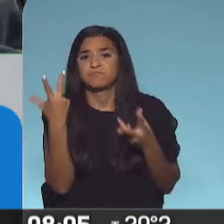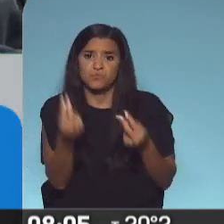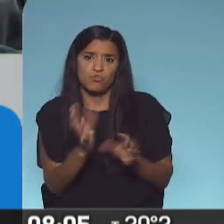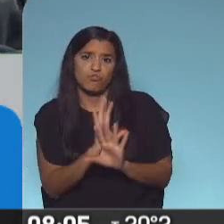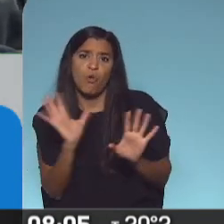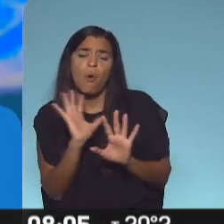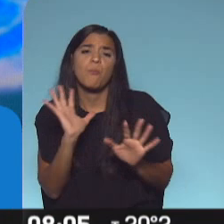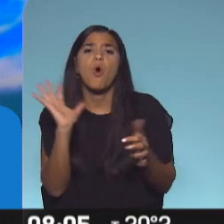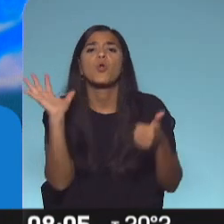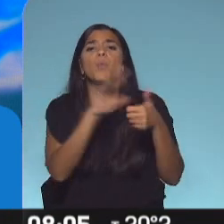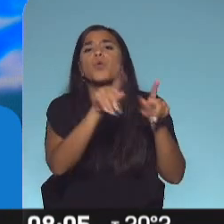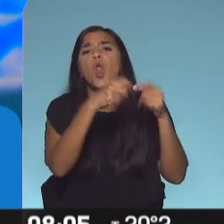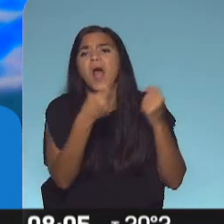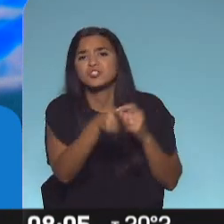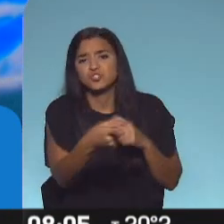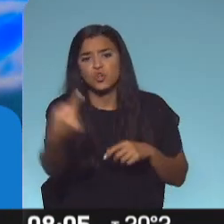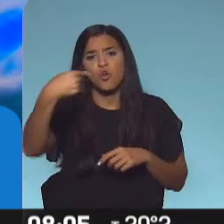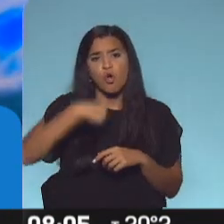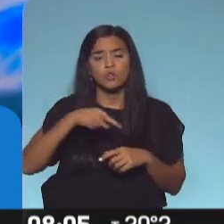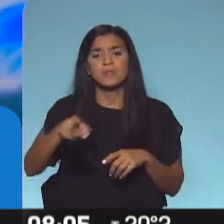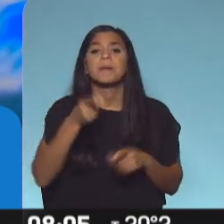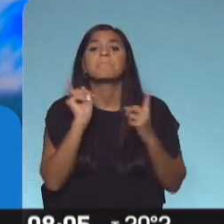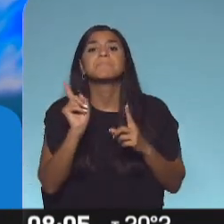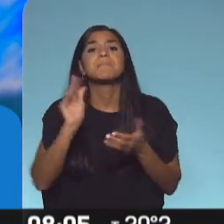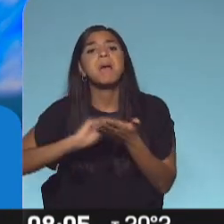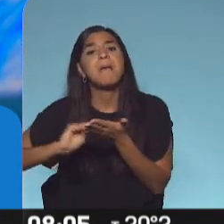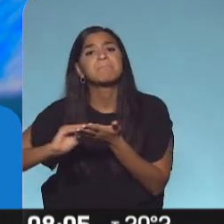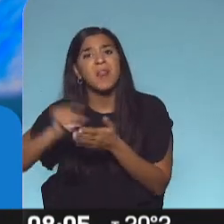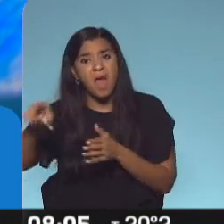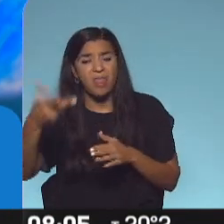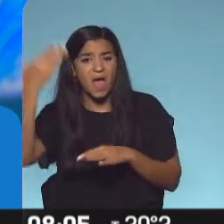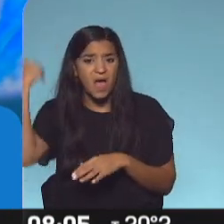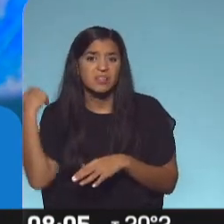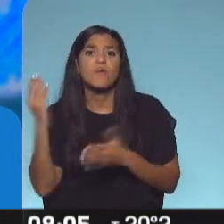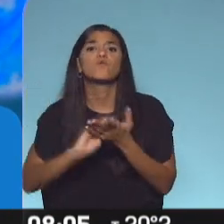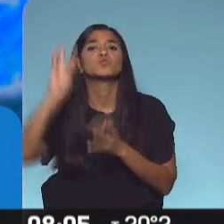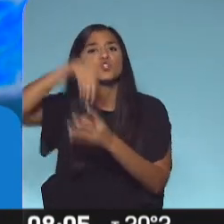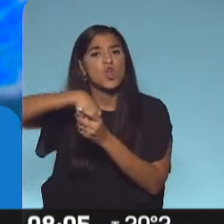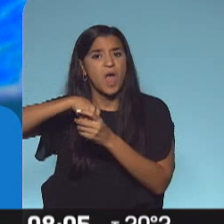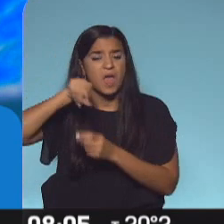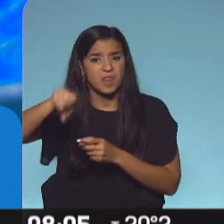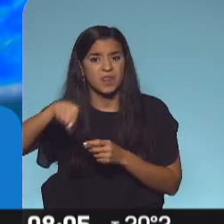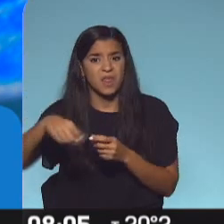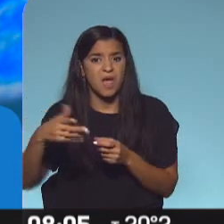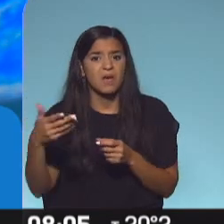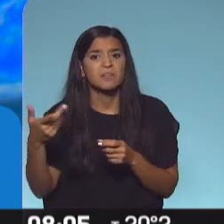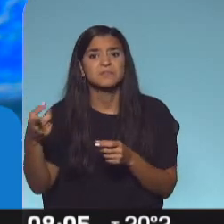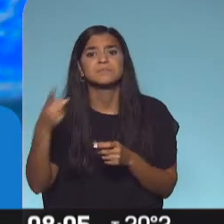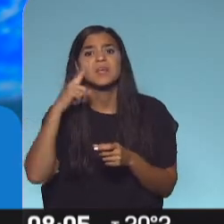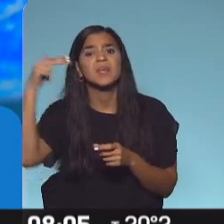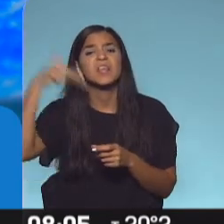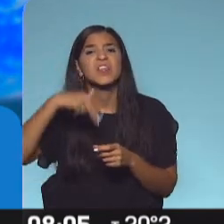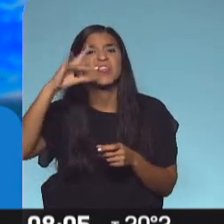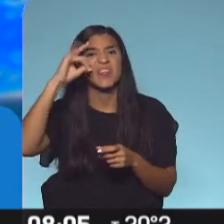por violación en su contra que le formula una propia empleada que además había sido funcionaria de lo que vendría a ser el INDEC, el Índice